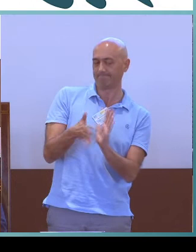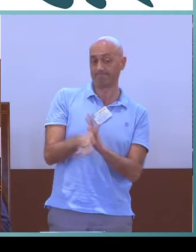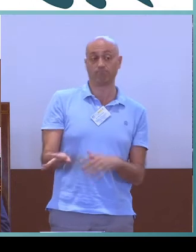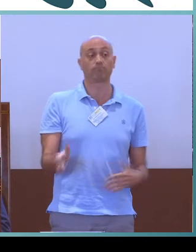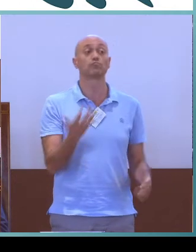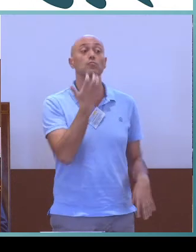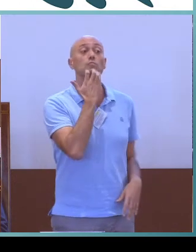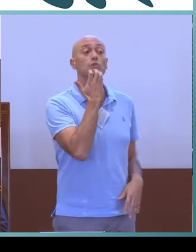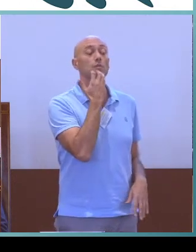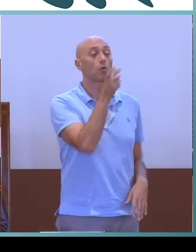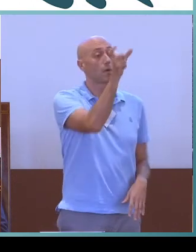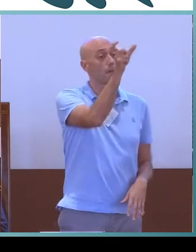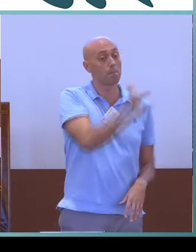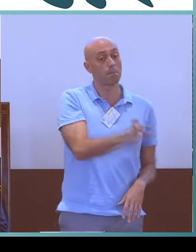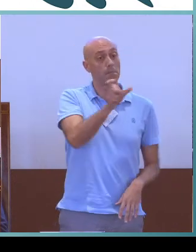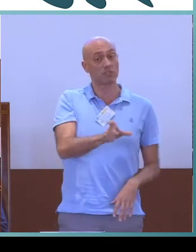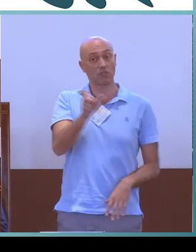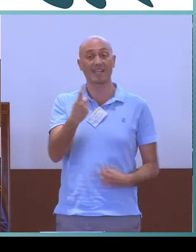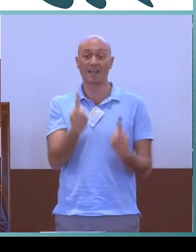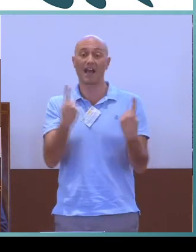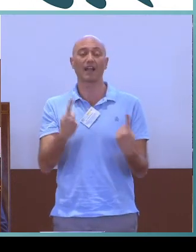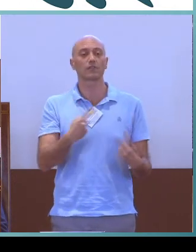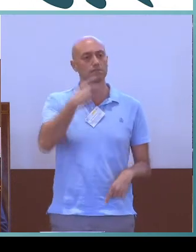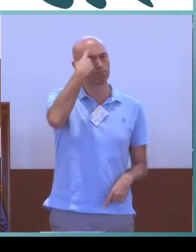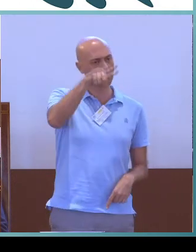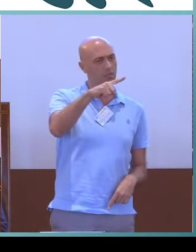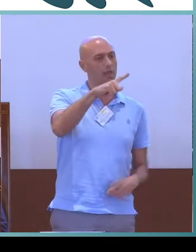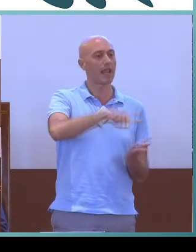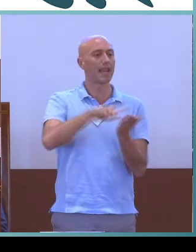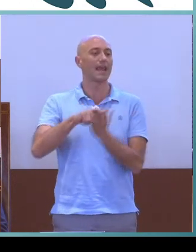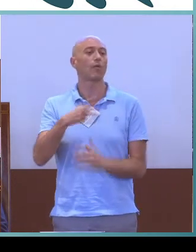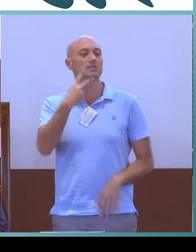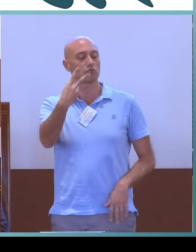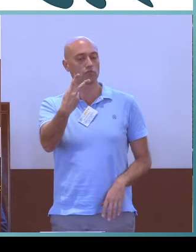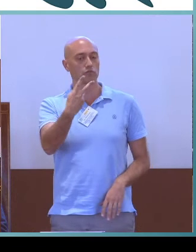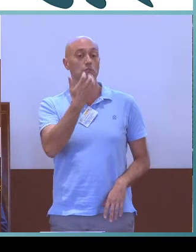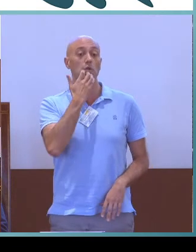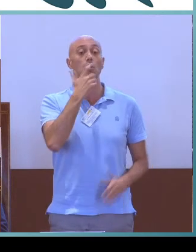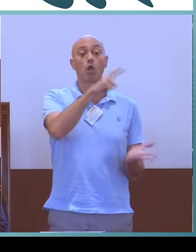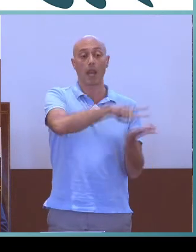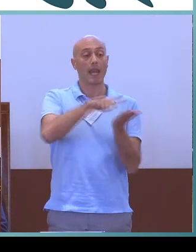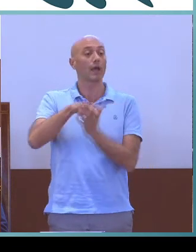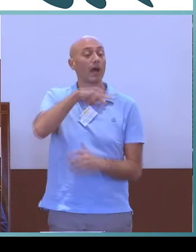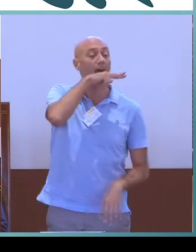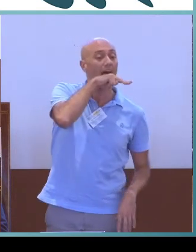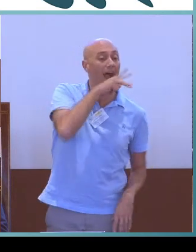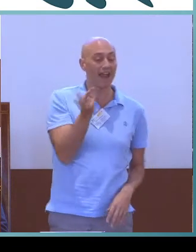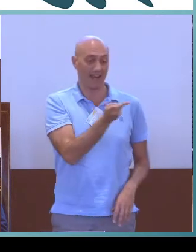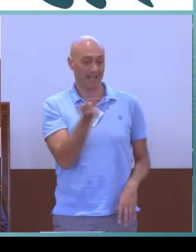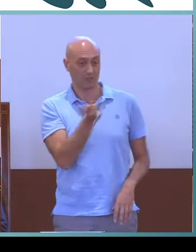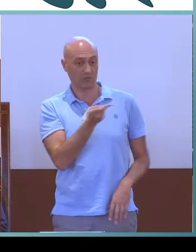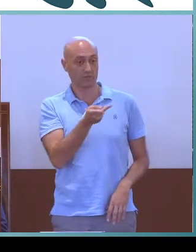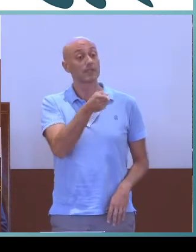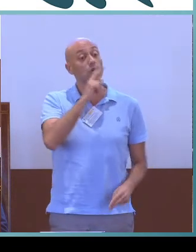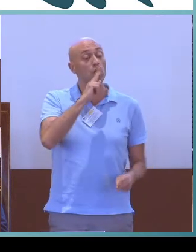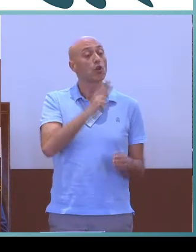Sabemos que una persona que sabe dos lenguas, un bilingüe, puede saber dos lenguas en la modalidad oral. Por